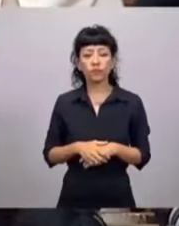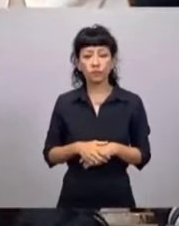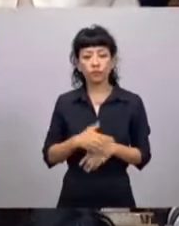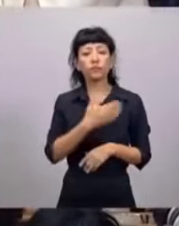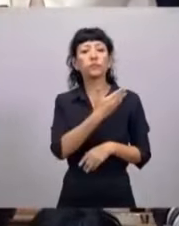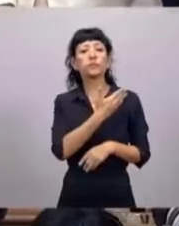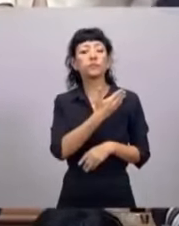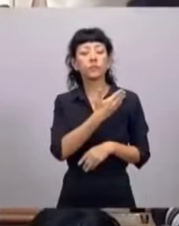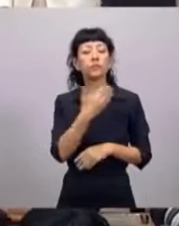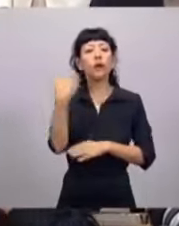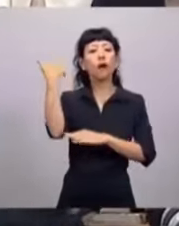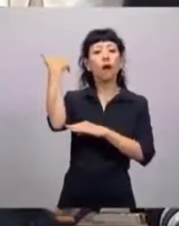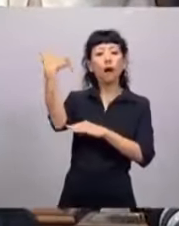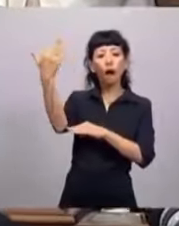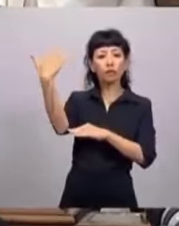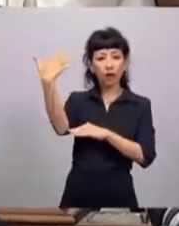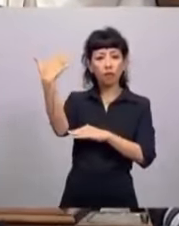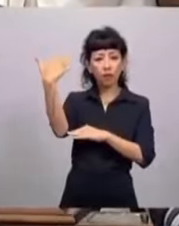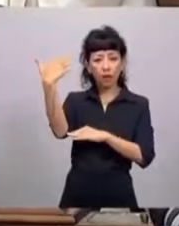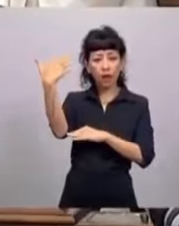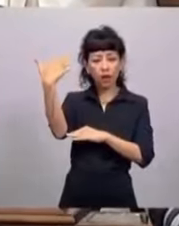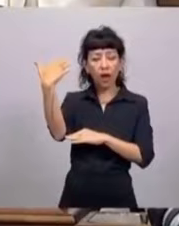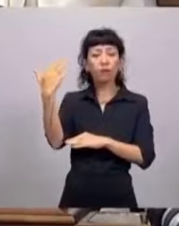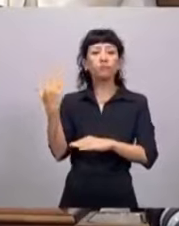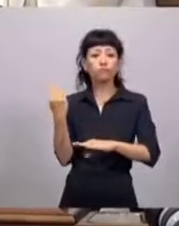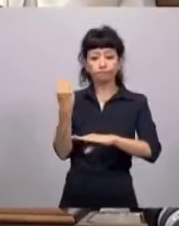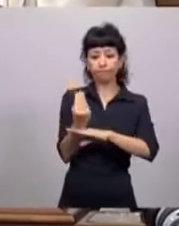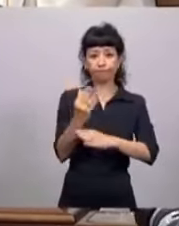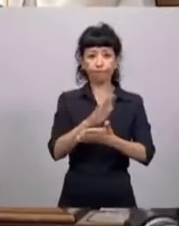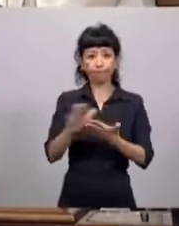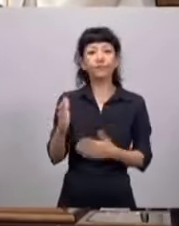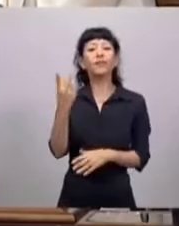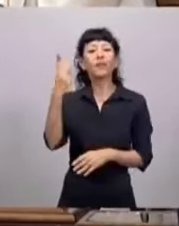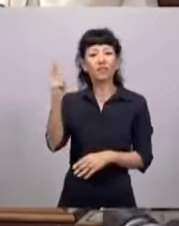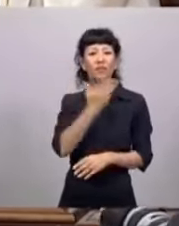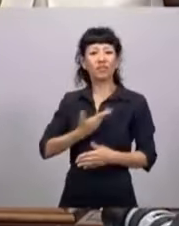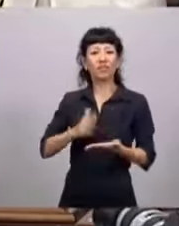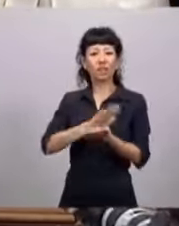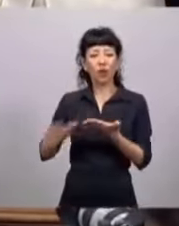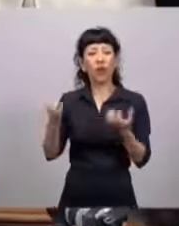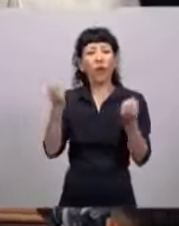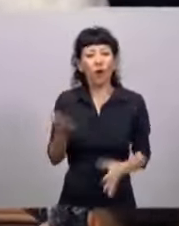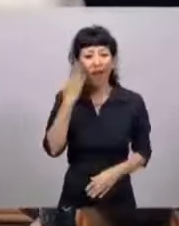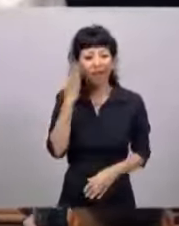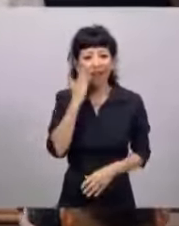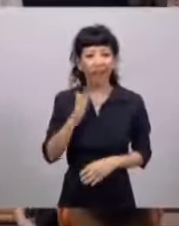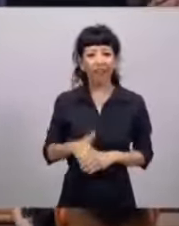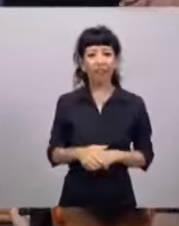Presidencia de la Asamblea Legislativa la nueva Vicepresidenta de la Nación Argentina. Muy buenas tardes.